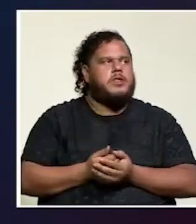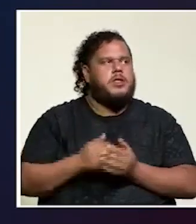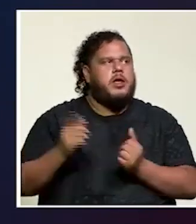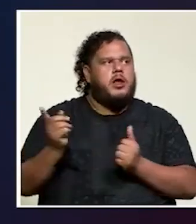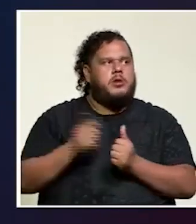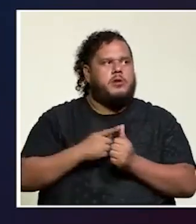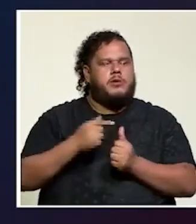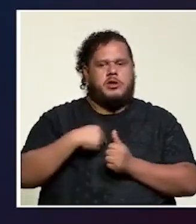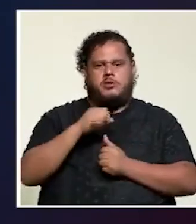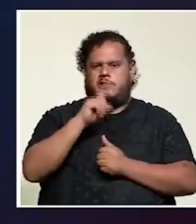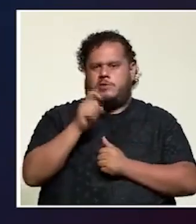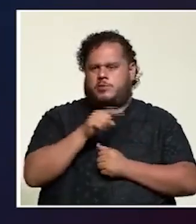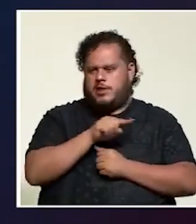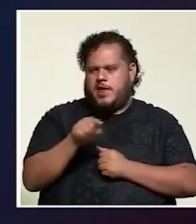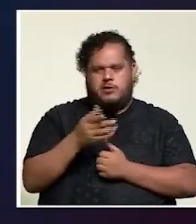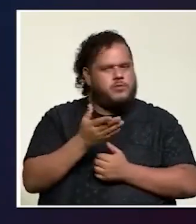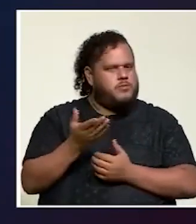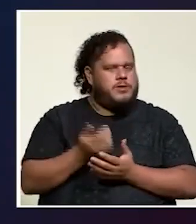primero que les pregunté fue,